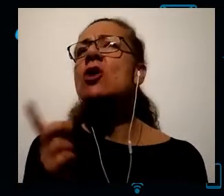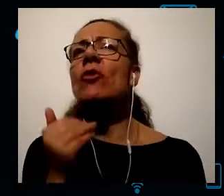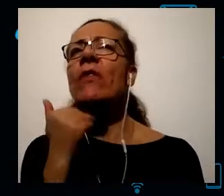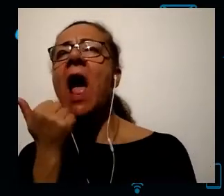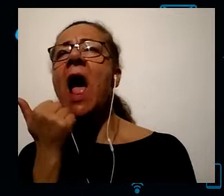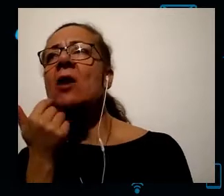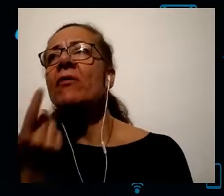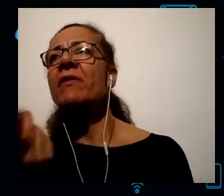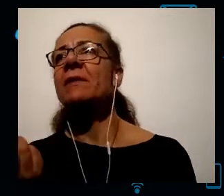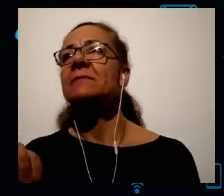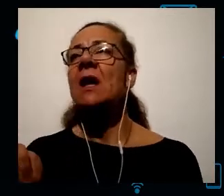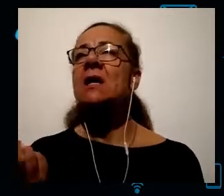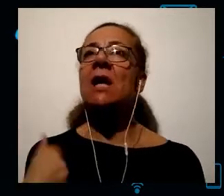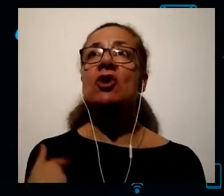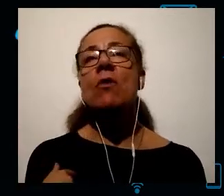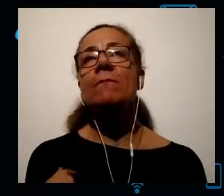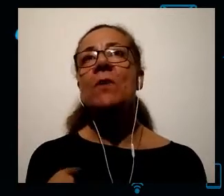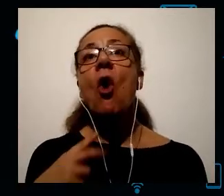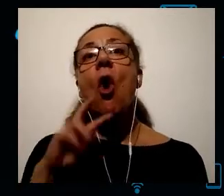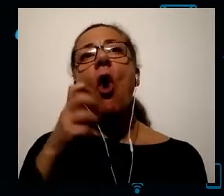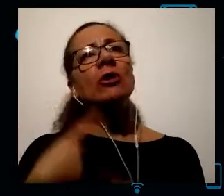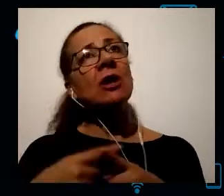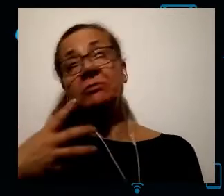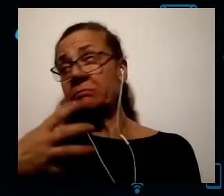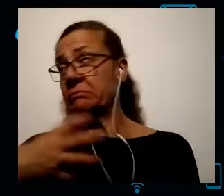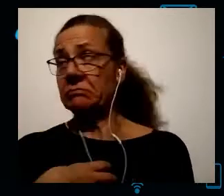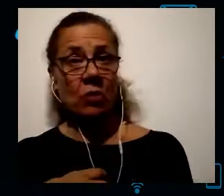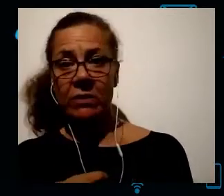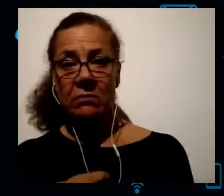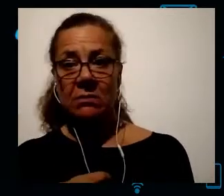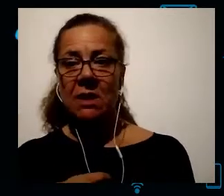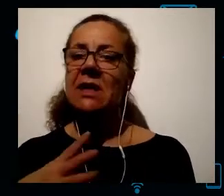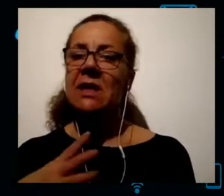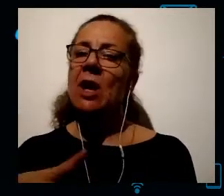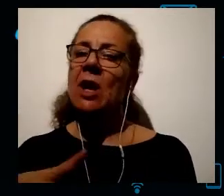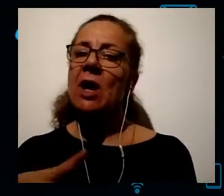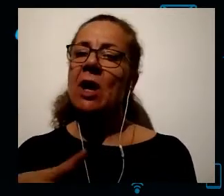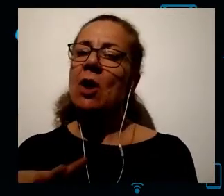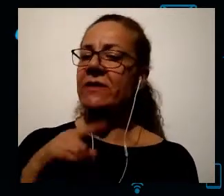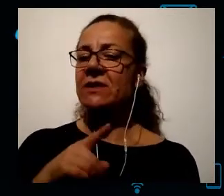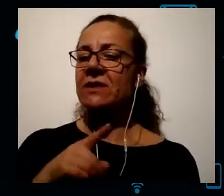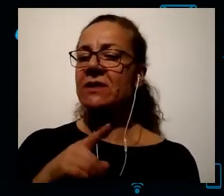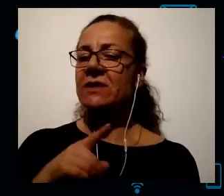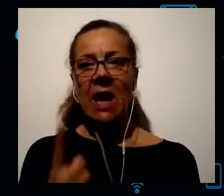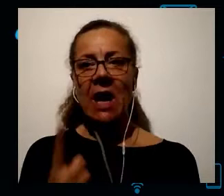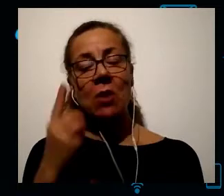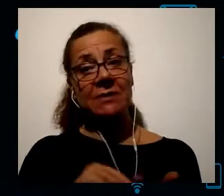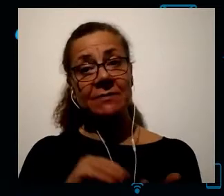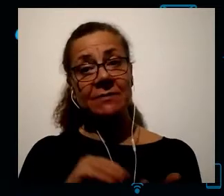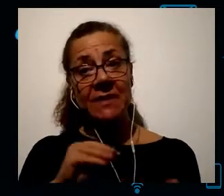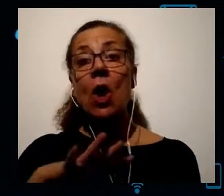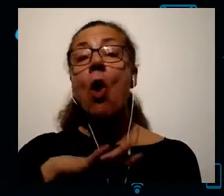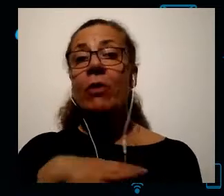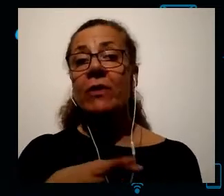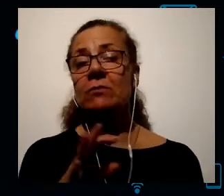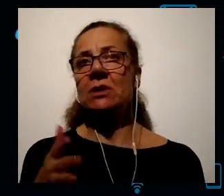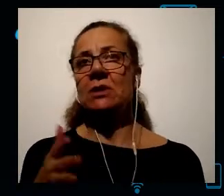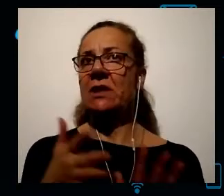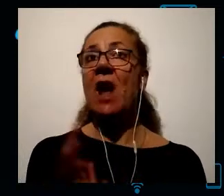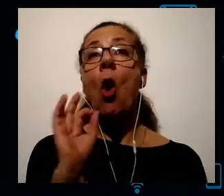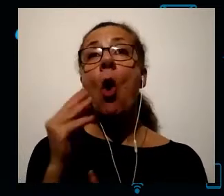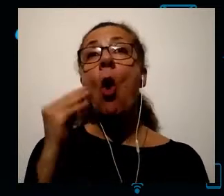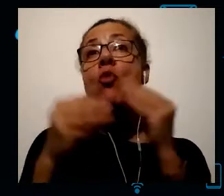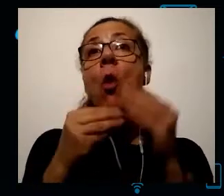bueno no me queda otro remedio a veces es quizá un posible enfoque que podemos tener o lo hago lo hago no